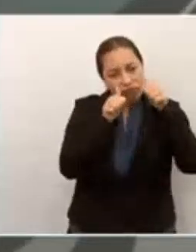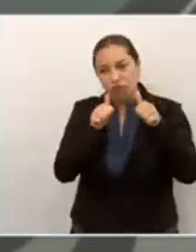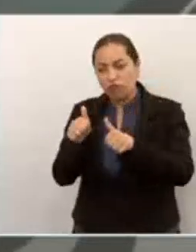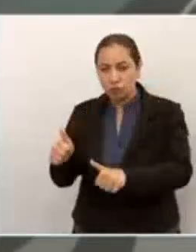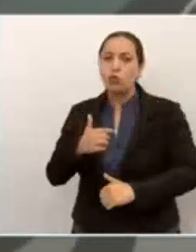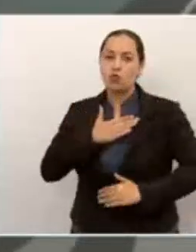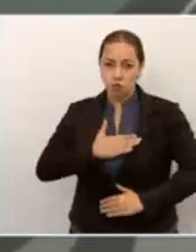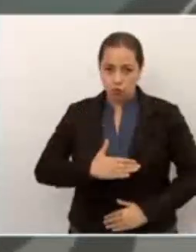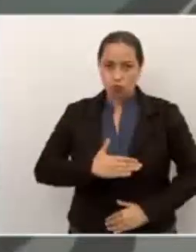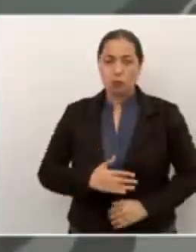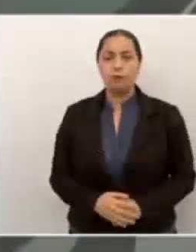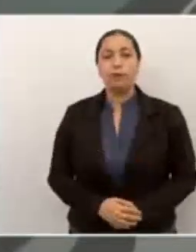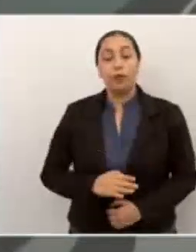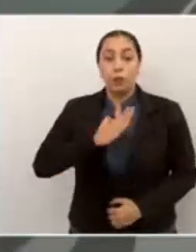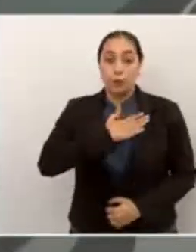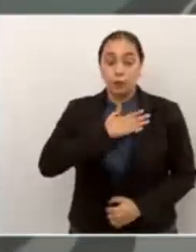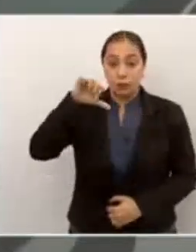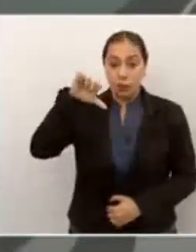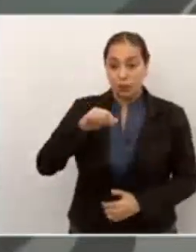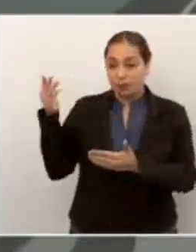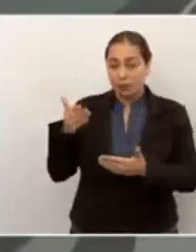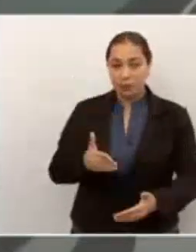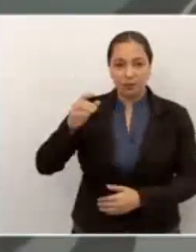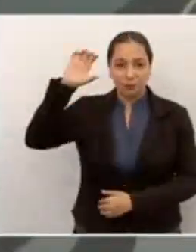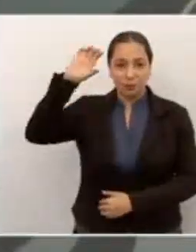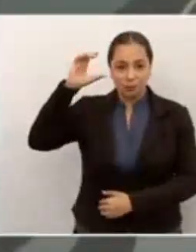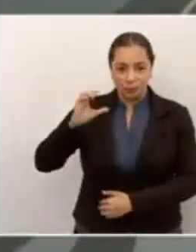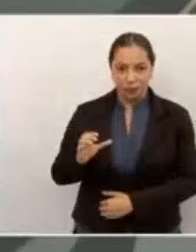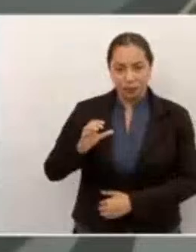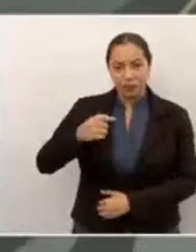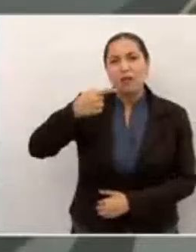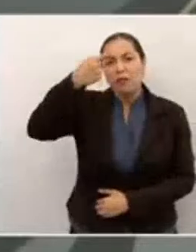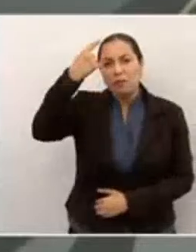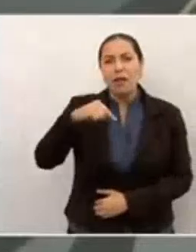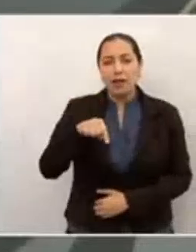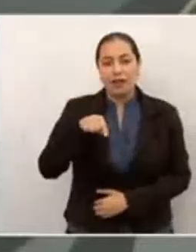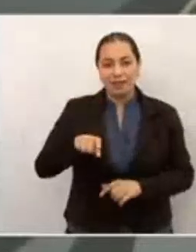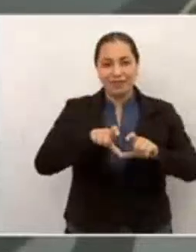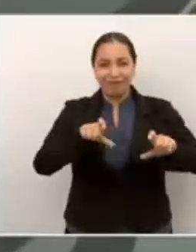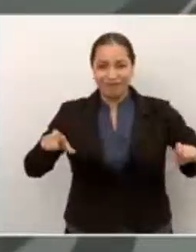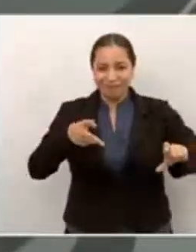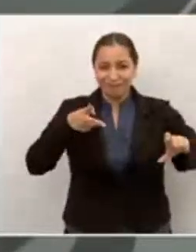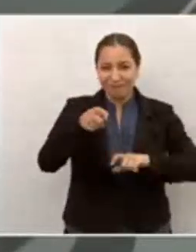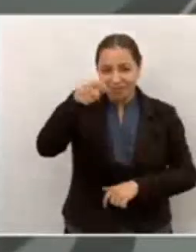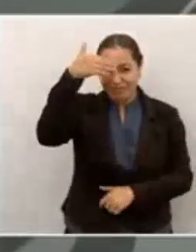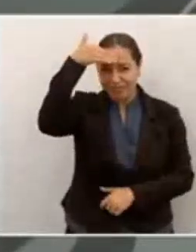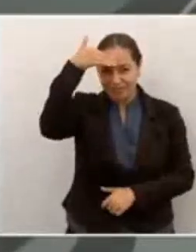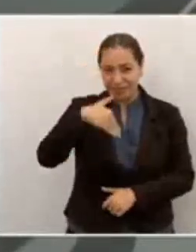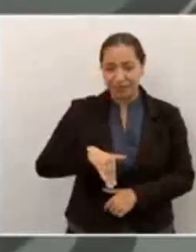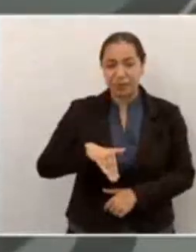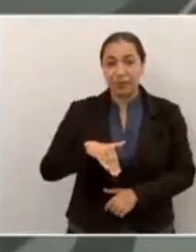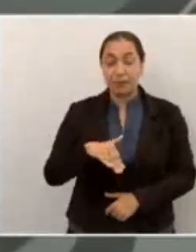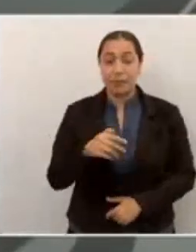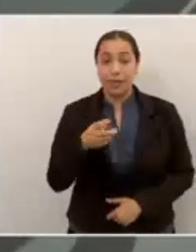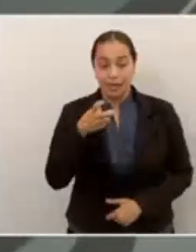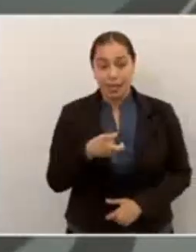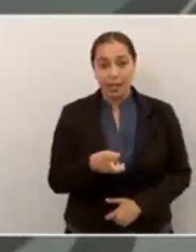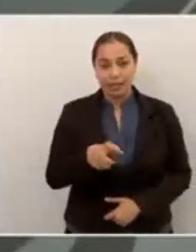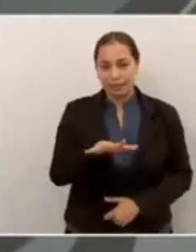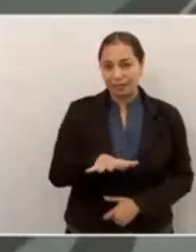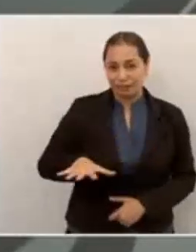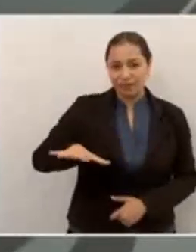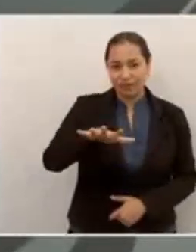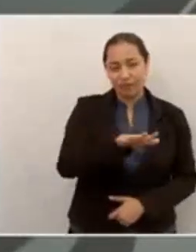hoy estamos aquí en Culiacán para inaugurar, como ya saben, esta unidad